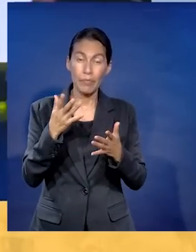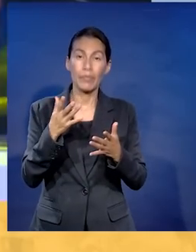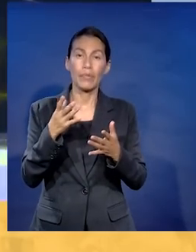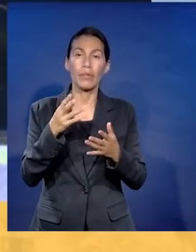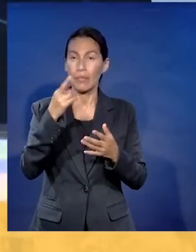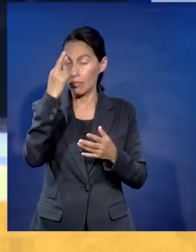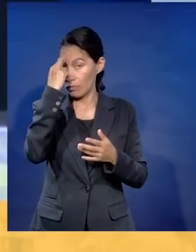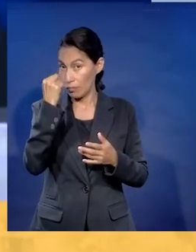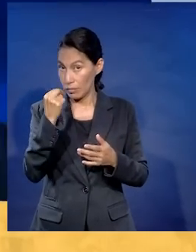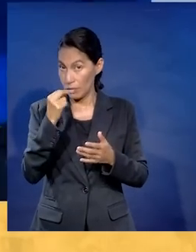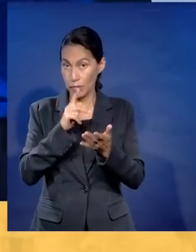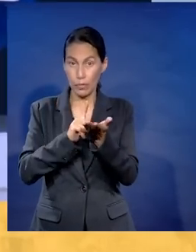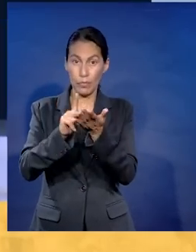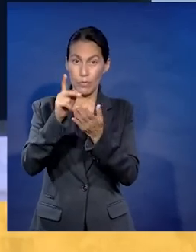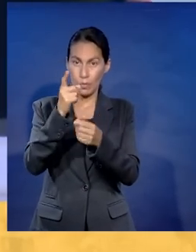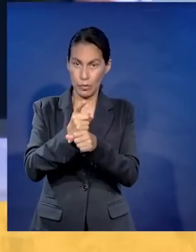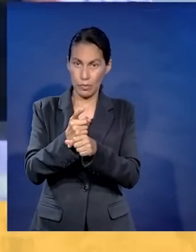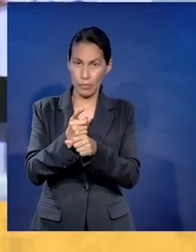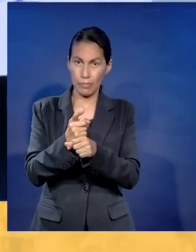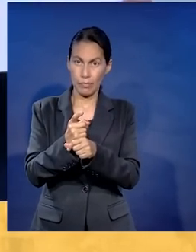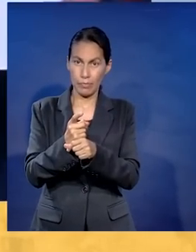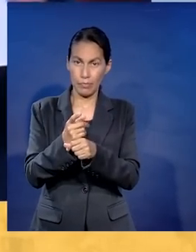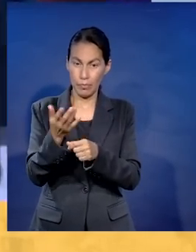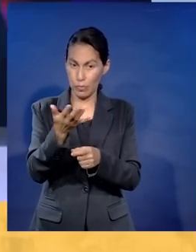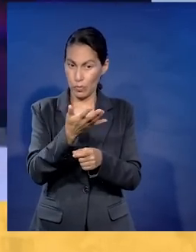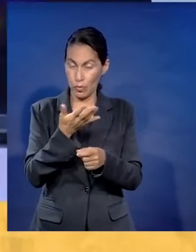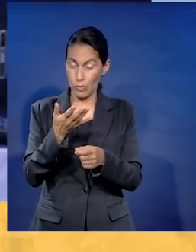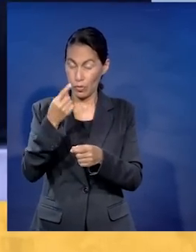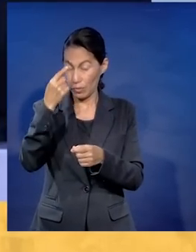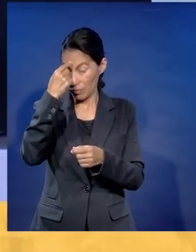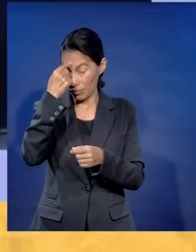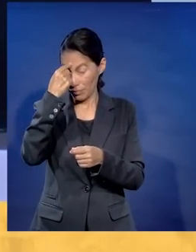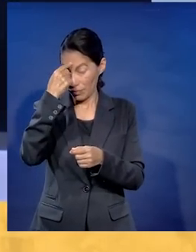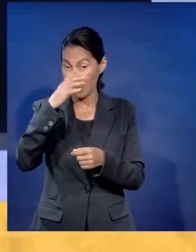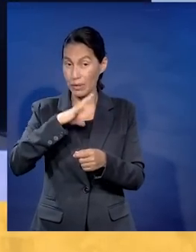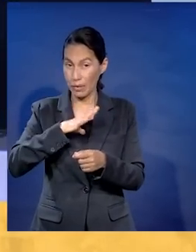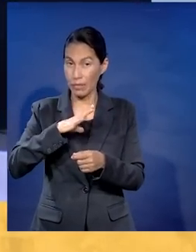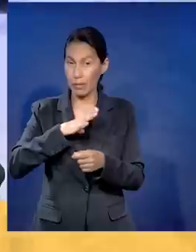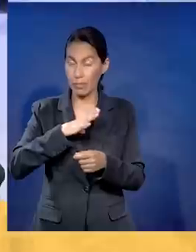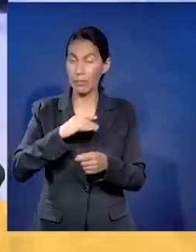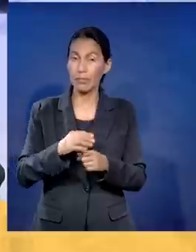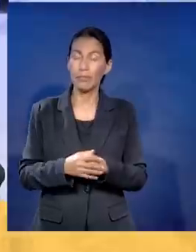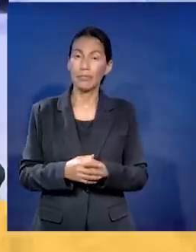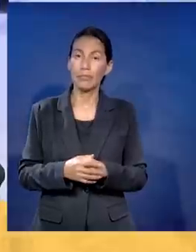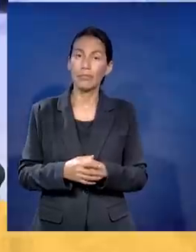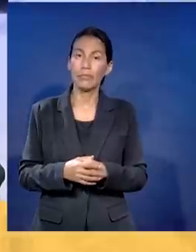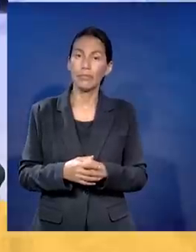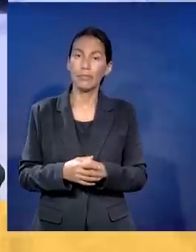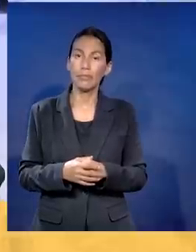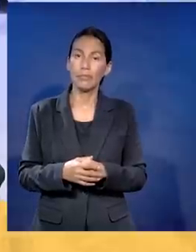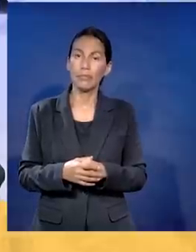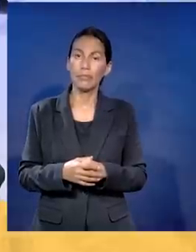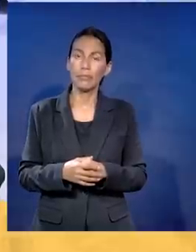contemplación la razón la voluntad Son elementos de la mente